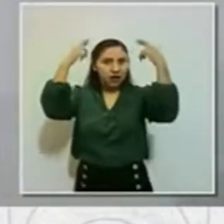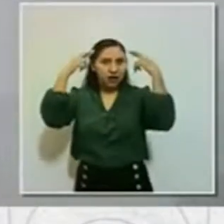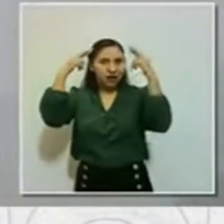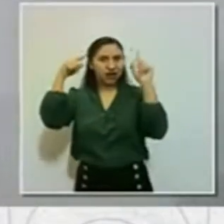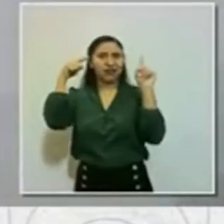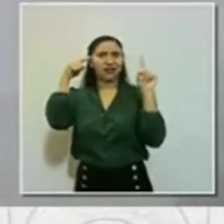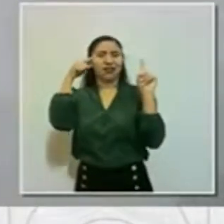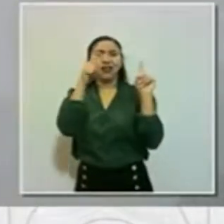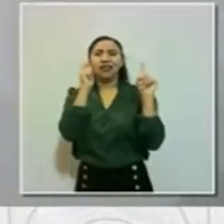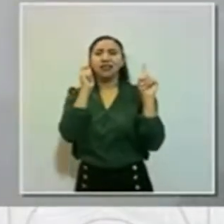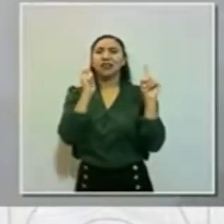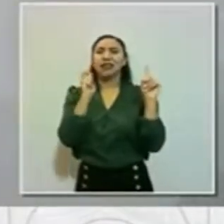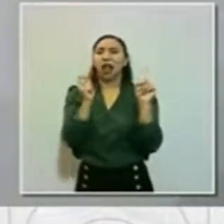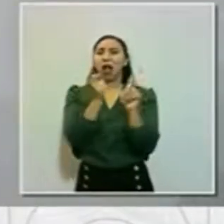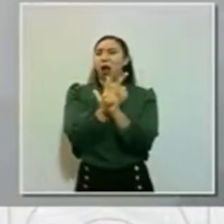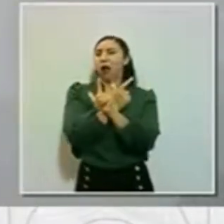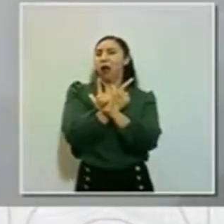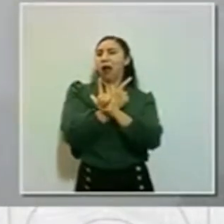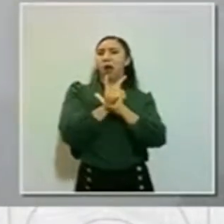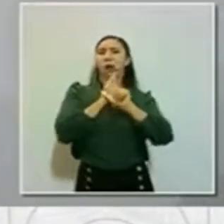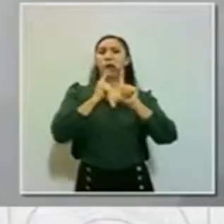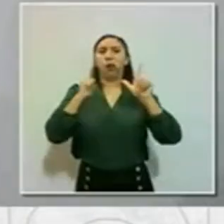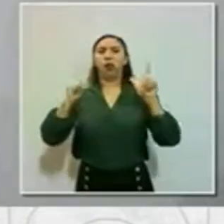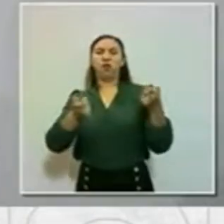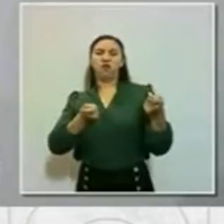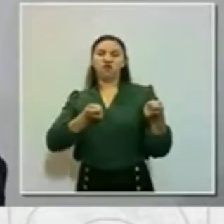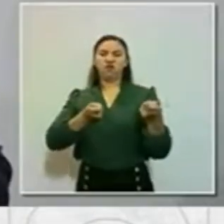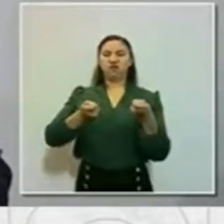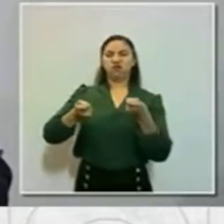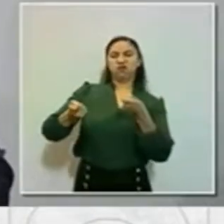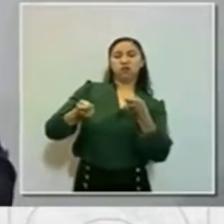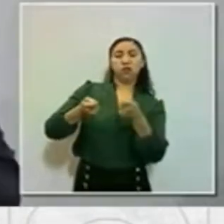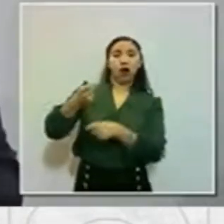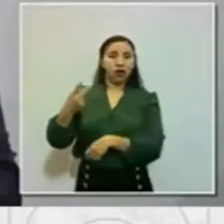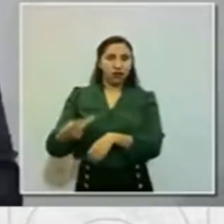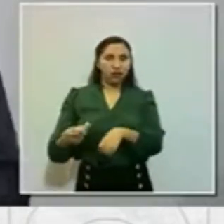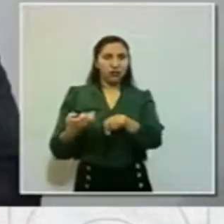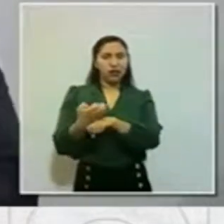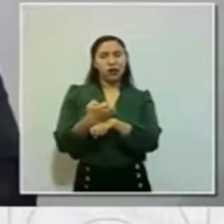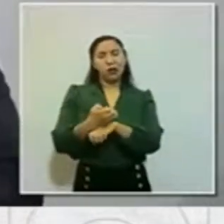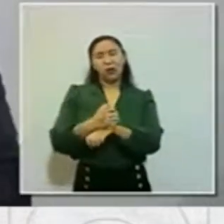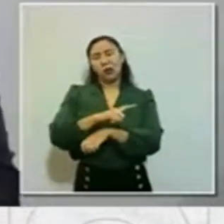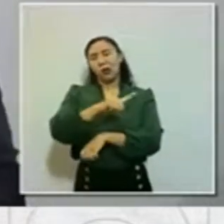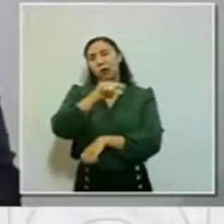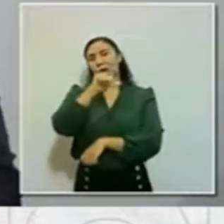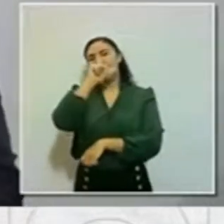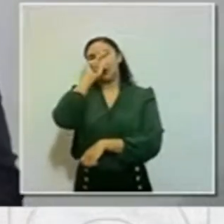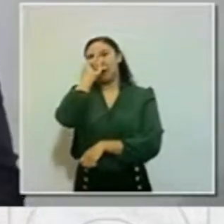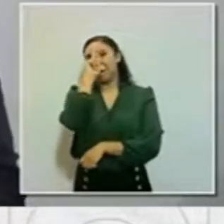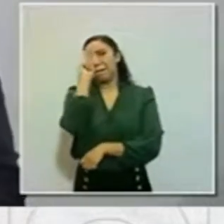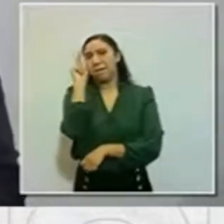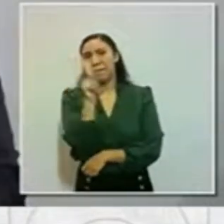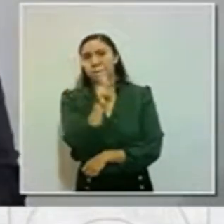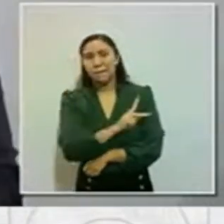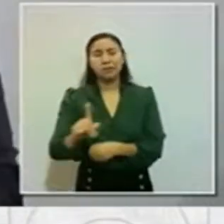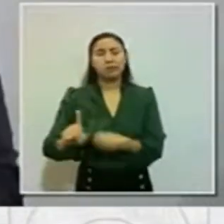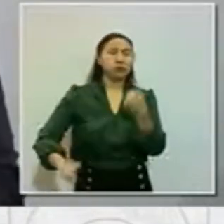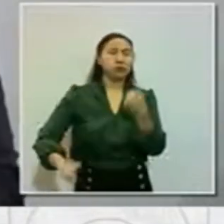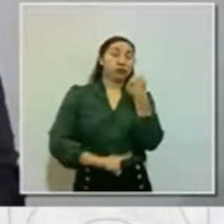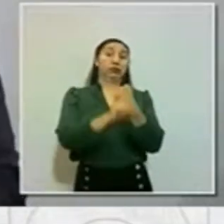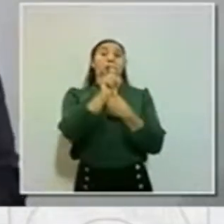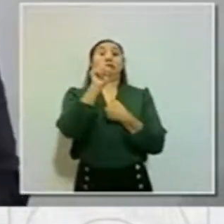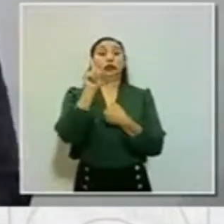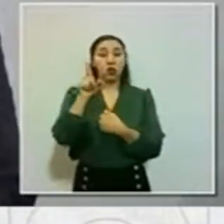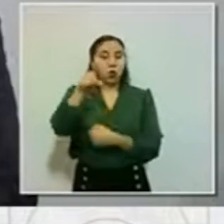que tenía poderes plenipotenciarios sobre el Estado y que fue una catástrofe, en realidad. Lo